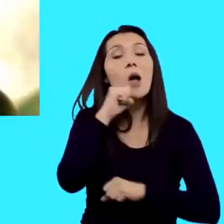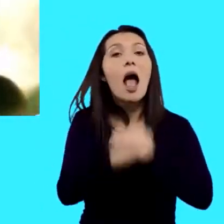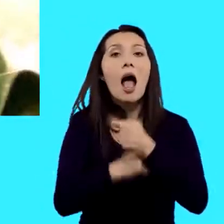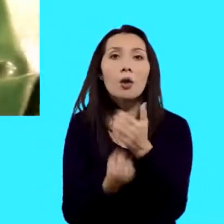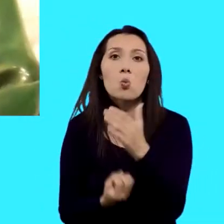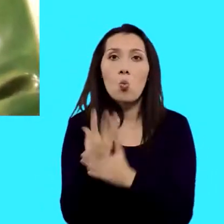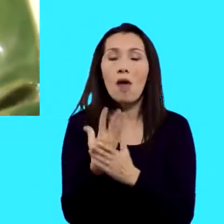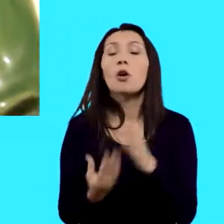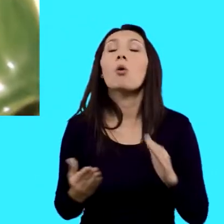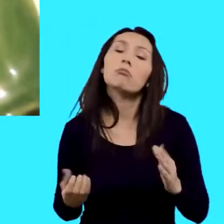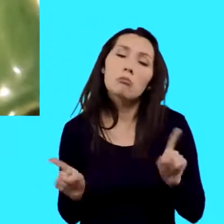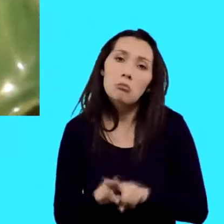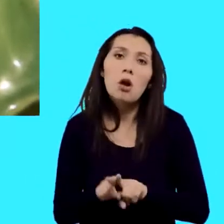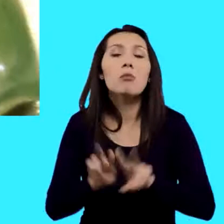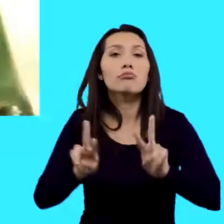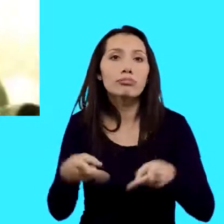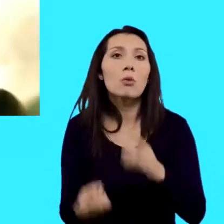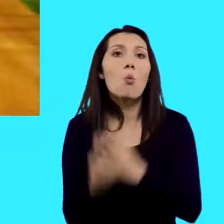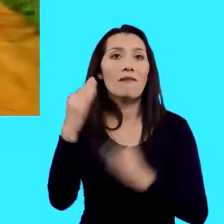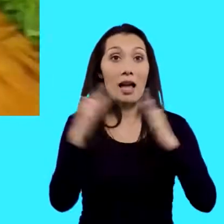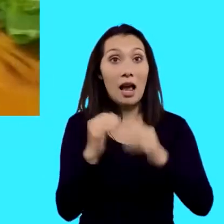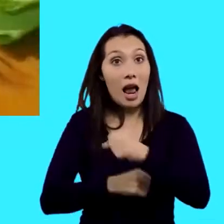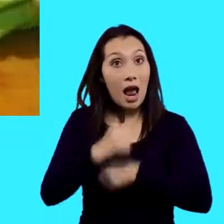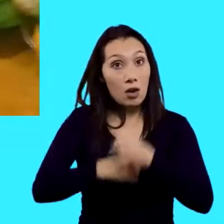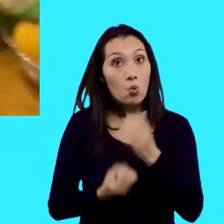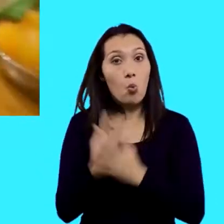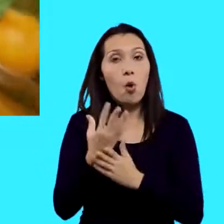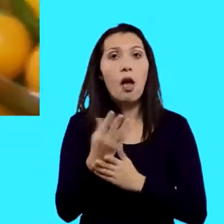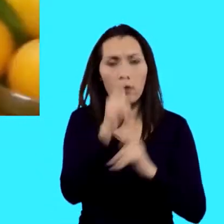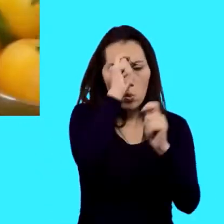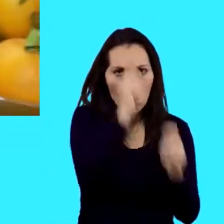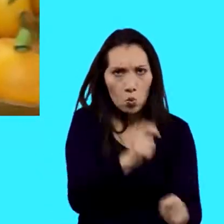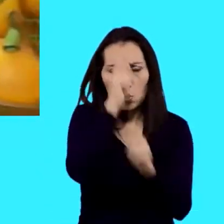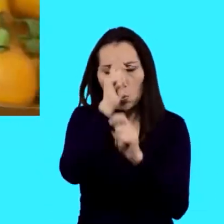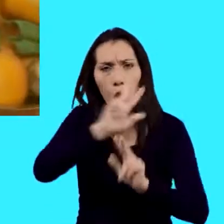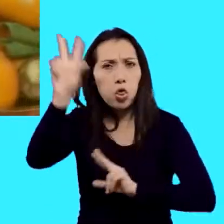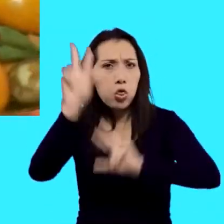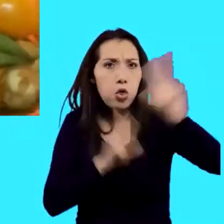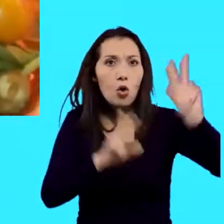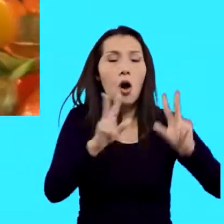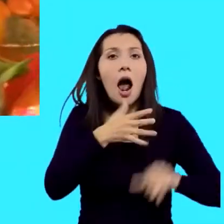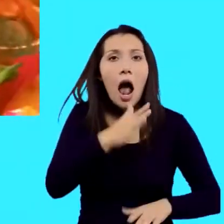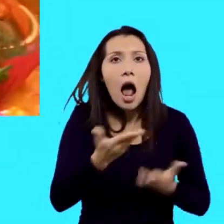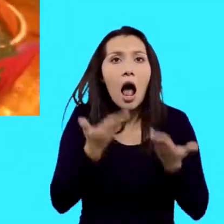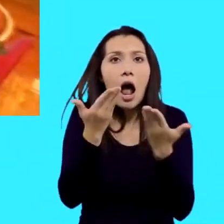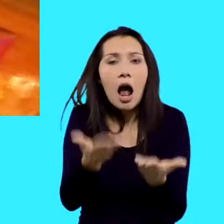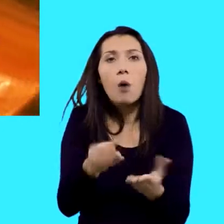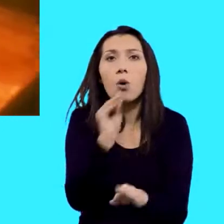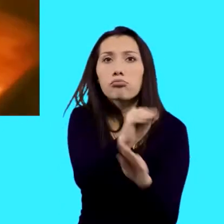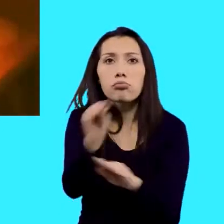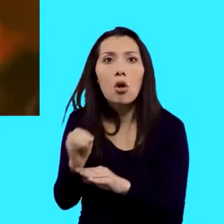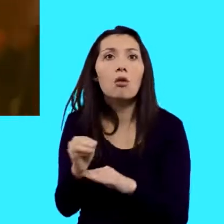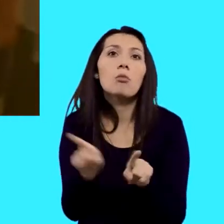significa año nuevo y nueva casa. En año nuevo se les alaba a los dioses con agua, con comida,